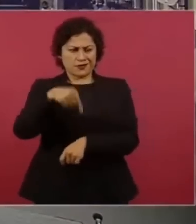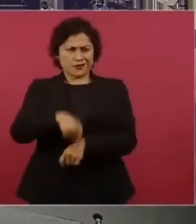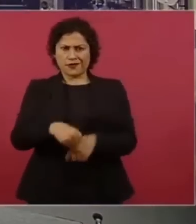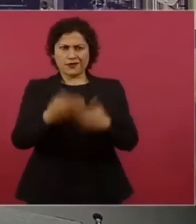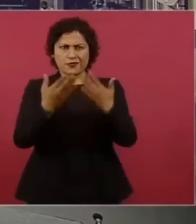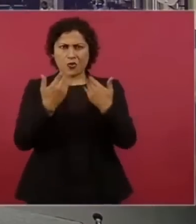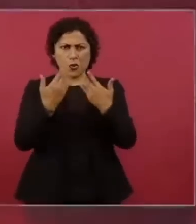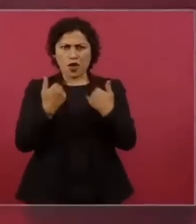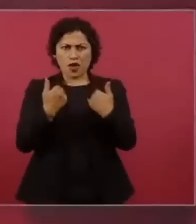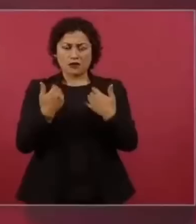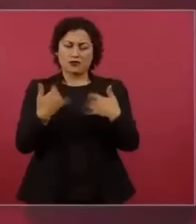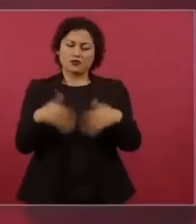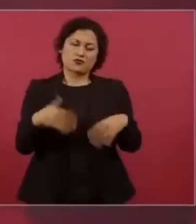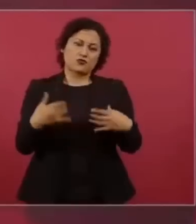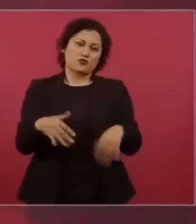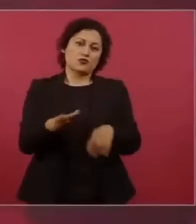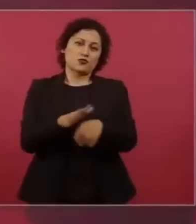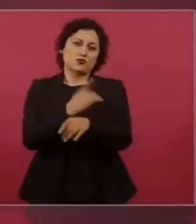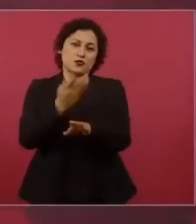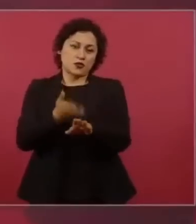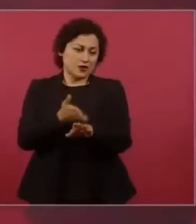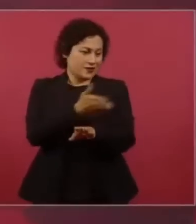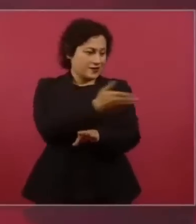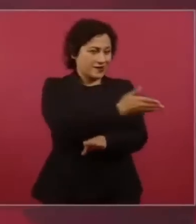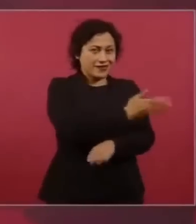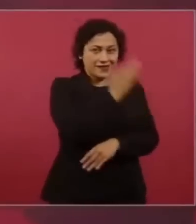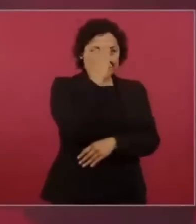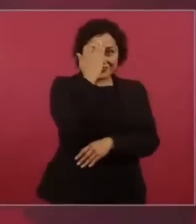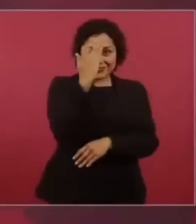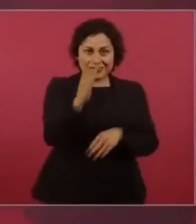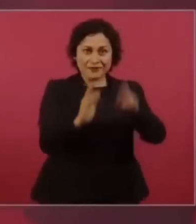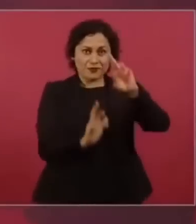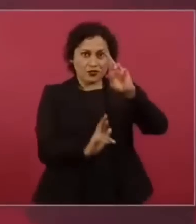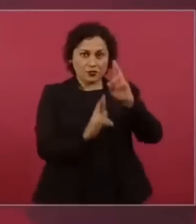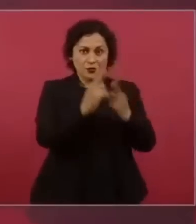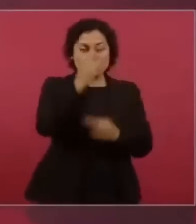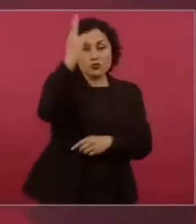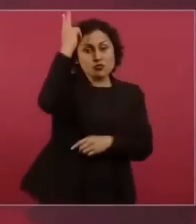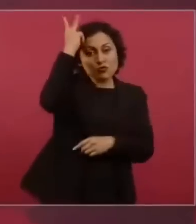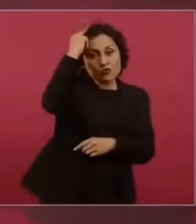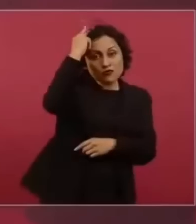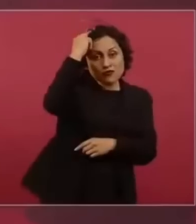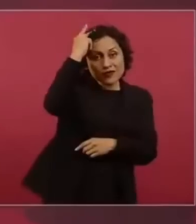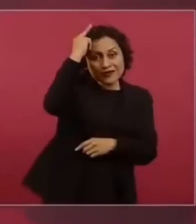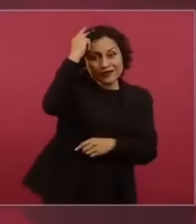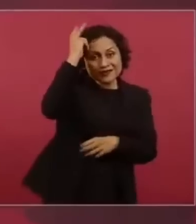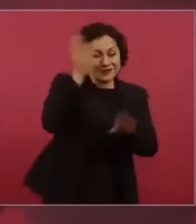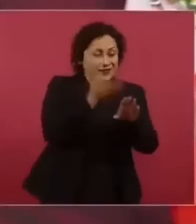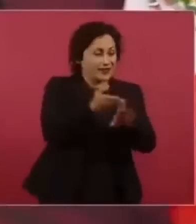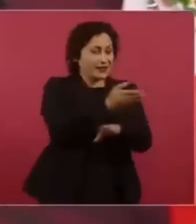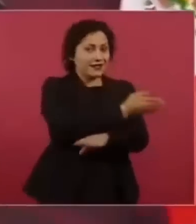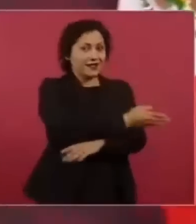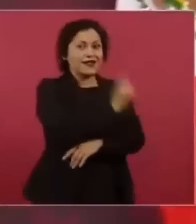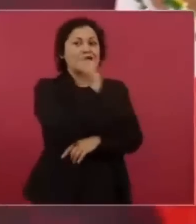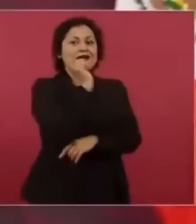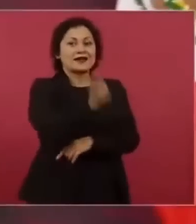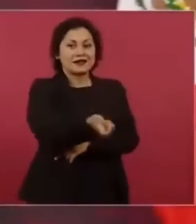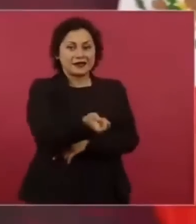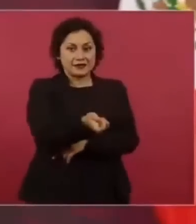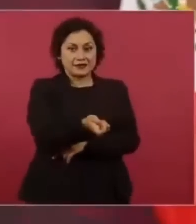durante el periodo neoliberal o neoporfirista. El gobierno no tenía por qué meterse en nada.